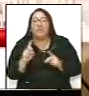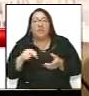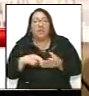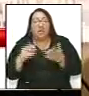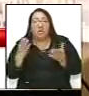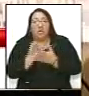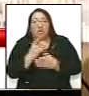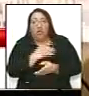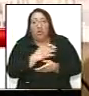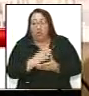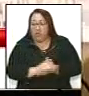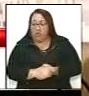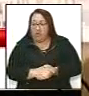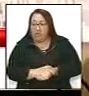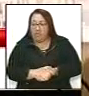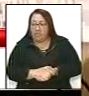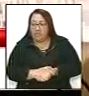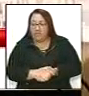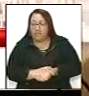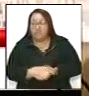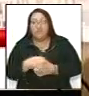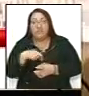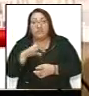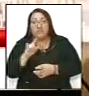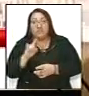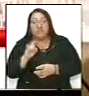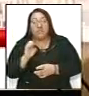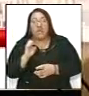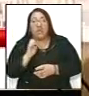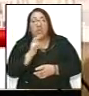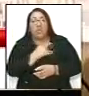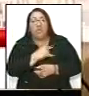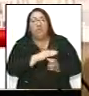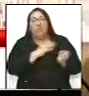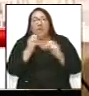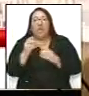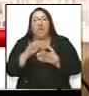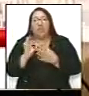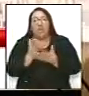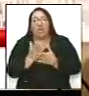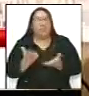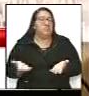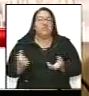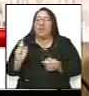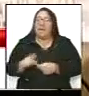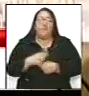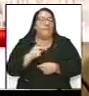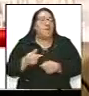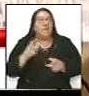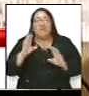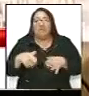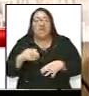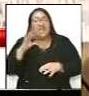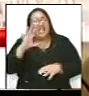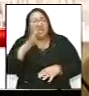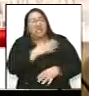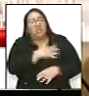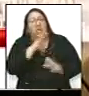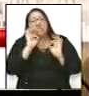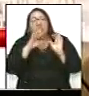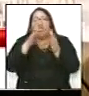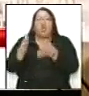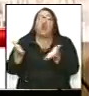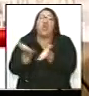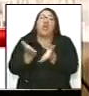estudian al colegio, sino es la preuniversitaria la que envía las notas al colegio. Entonces, esto, Presidenta, distorsiona el sistema